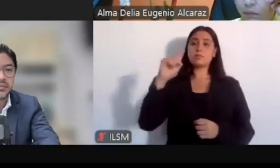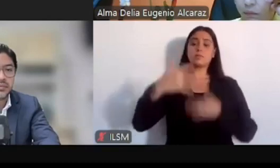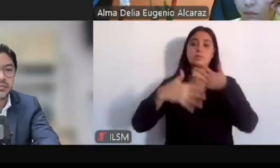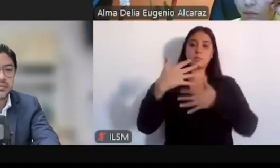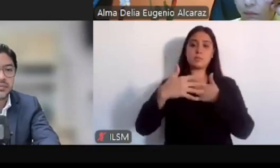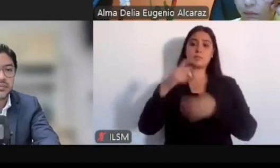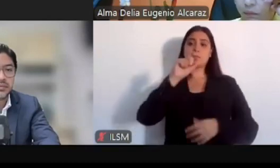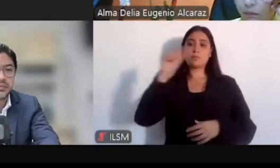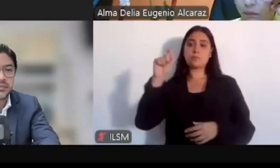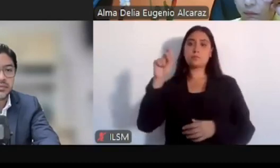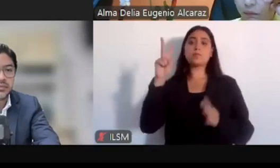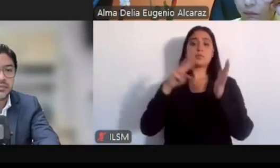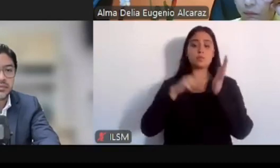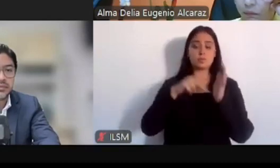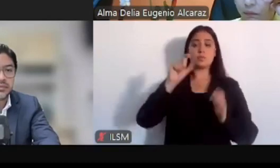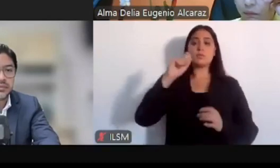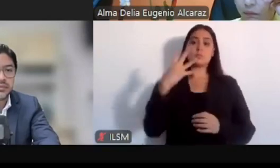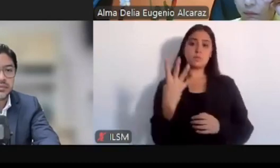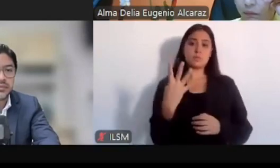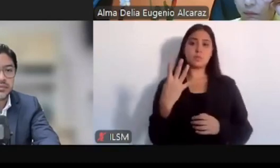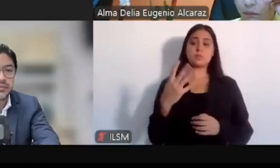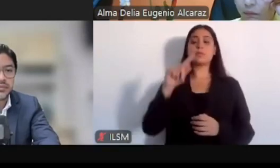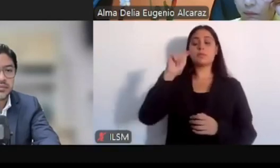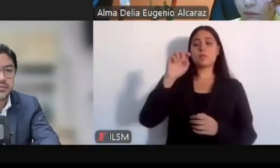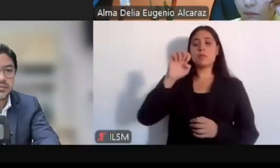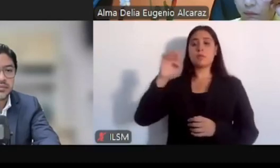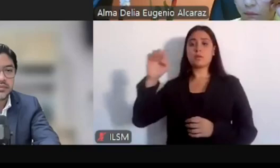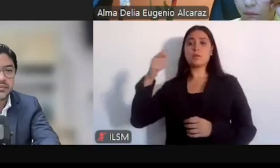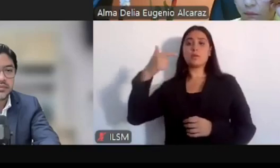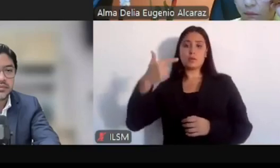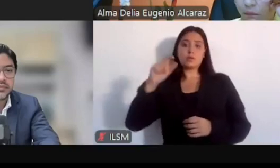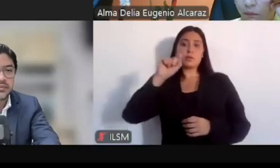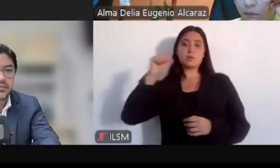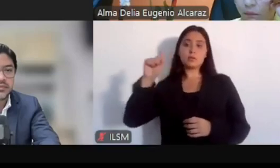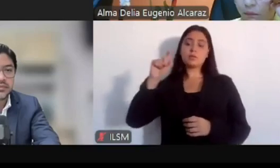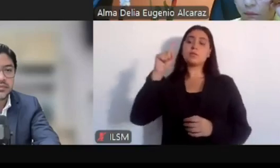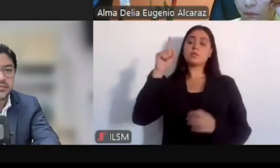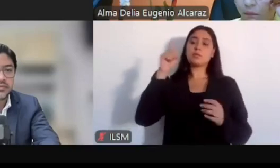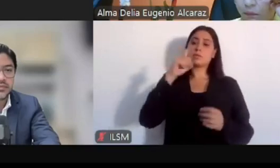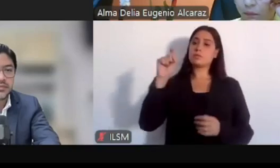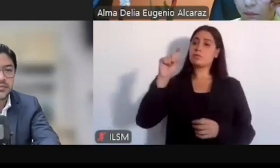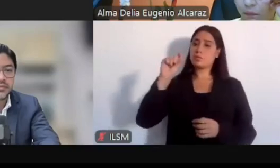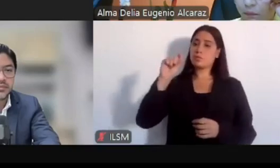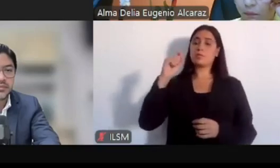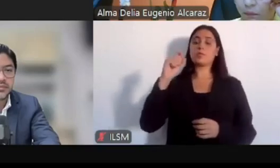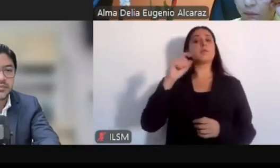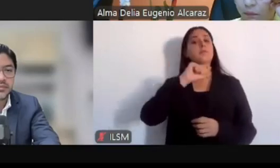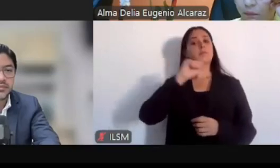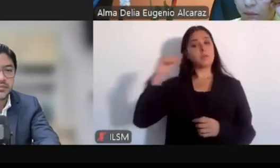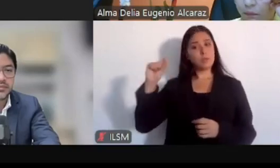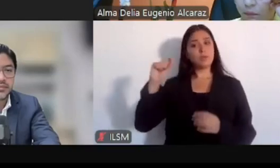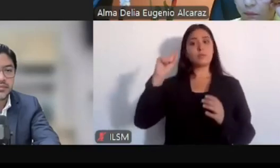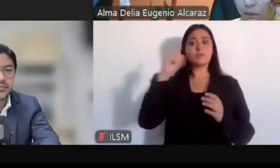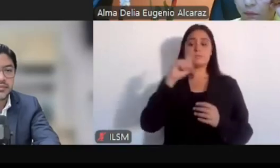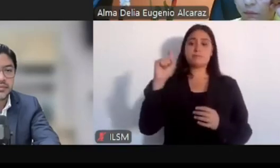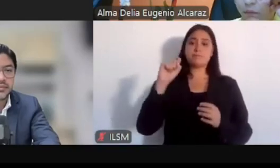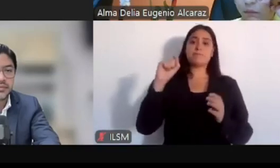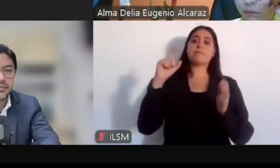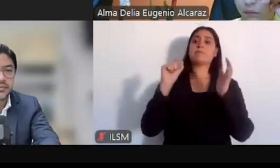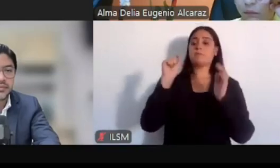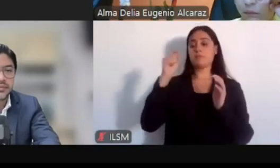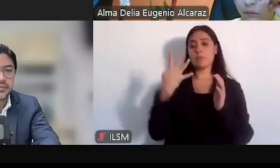dial 2024 tee dial G dial 120 di 2024 y